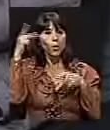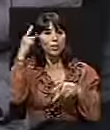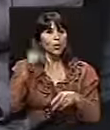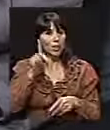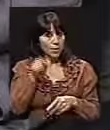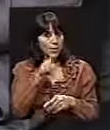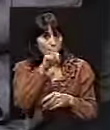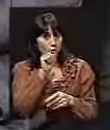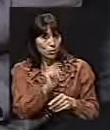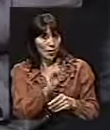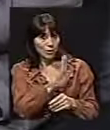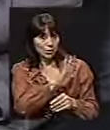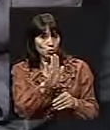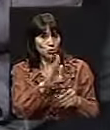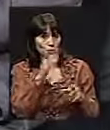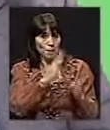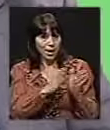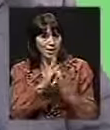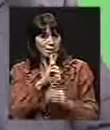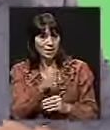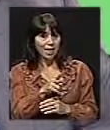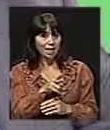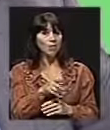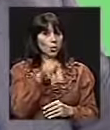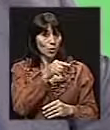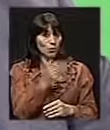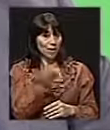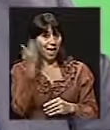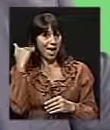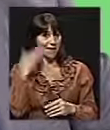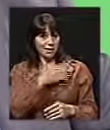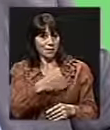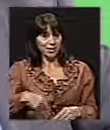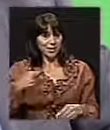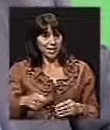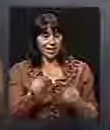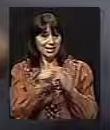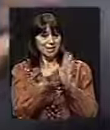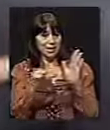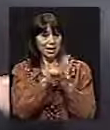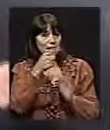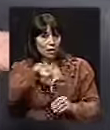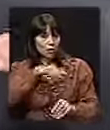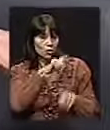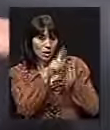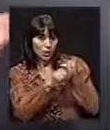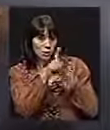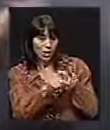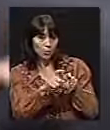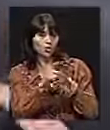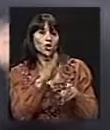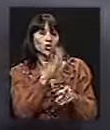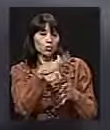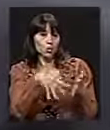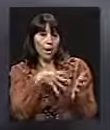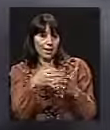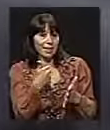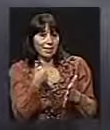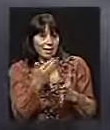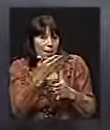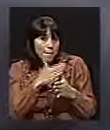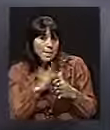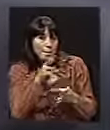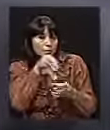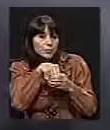Así es. Cuando usted quedó precisamente como presidente de la Asamblea Legislativa, le consultamos esos planes y parte de su agenda era, por ejemplo, el tema